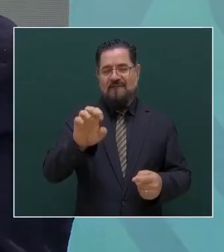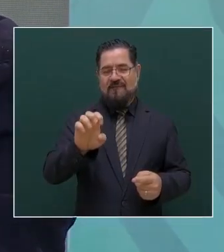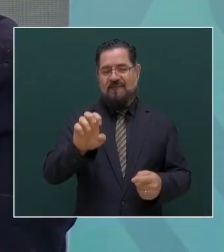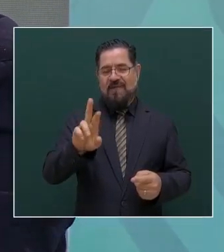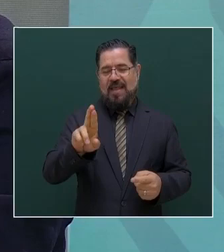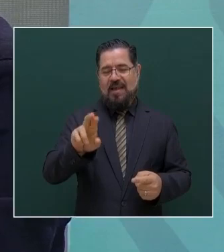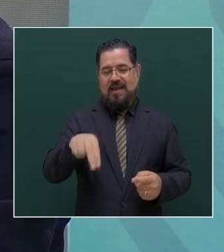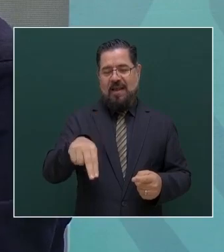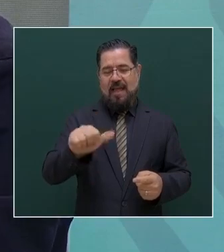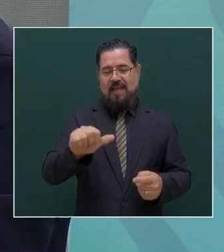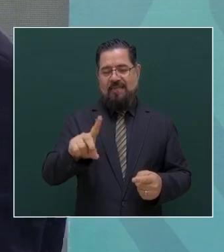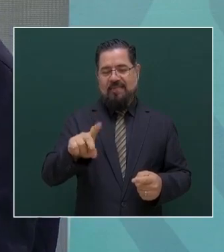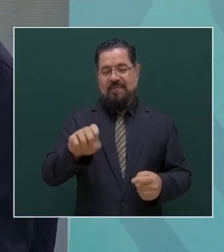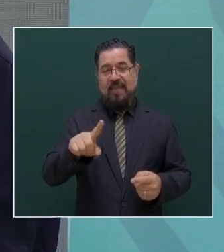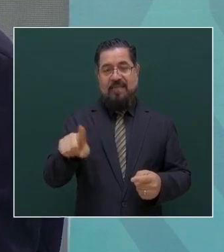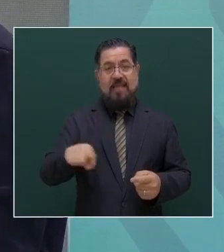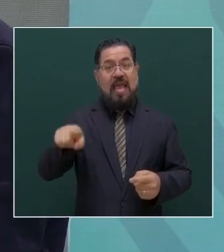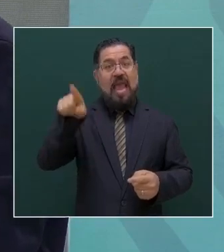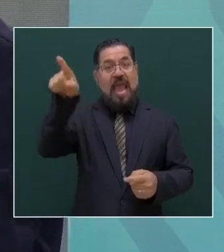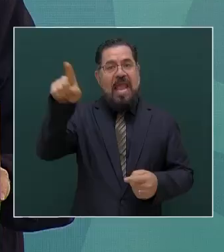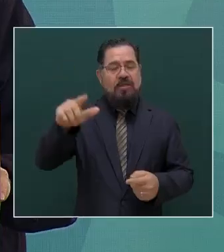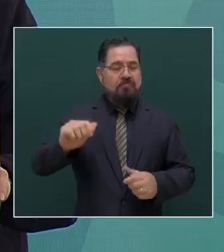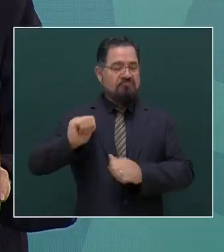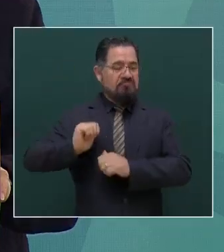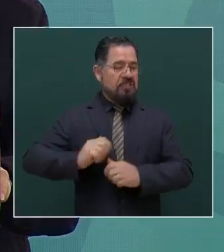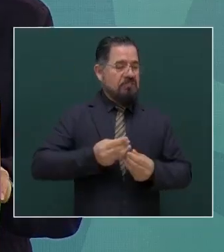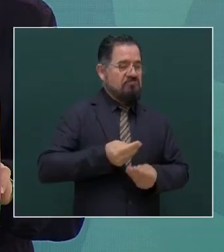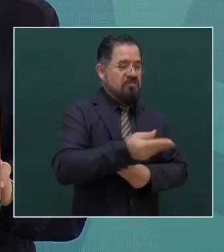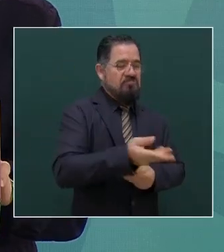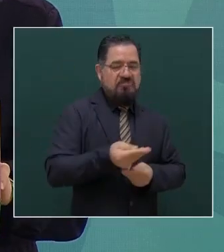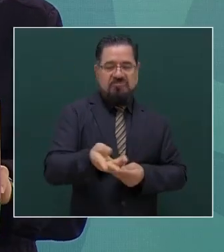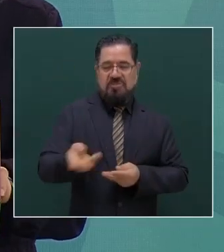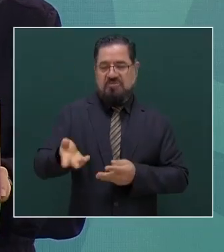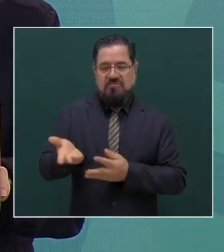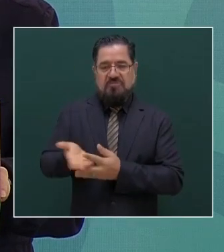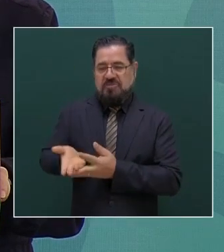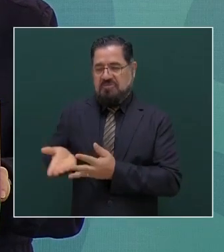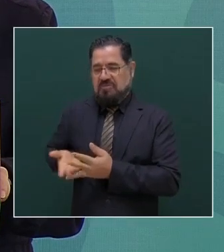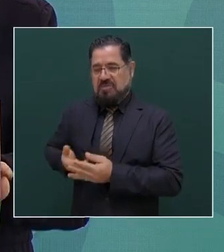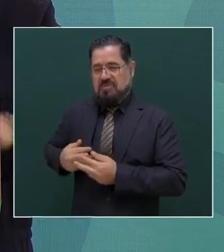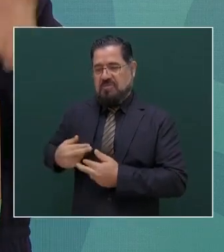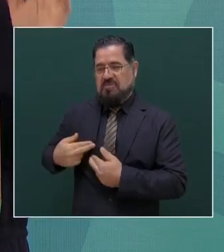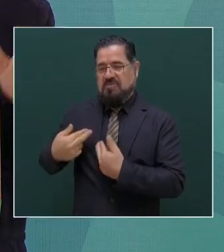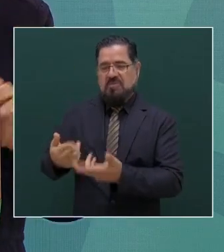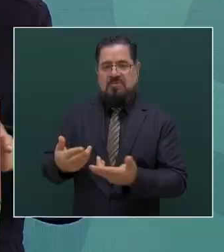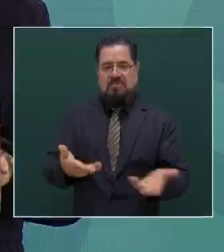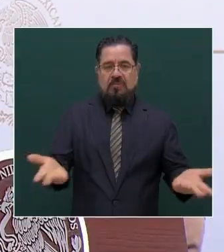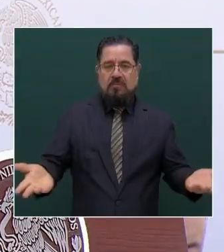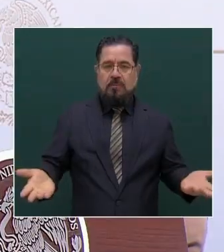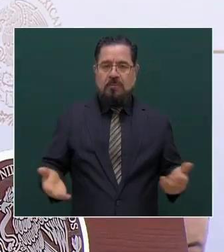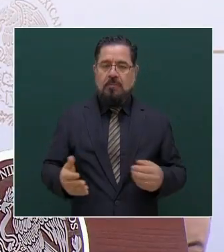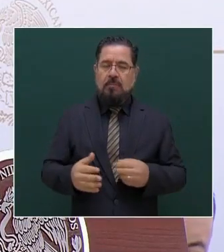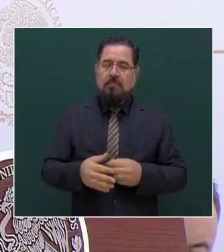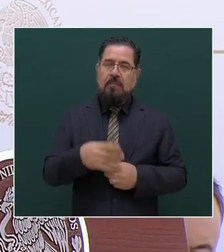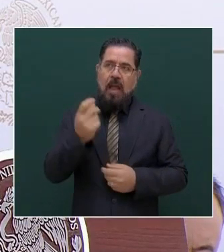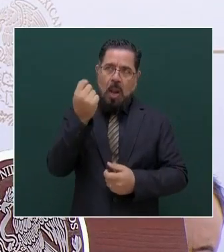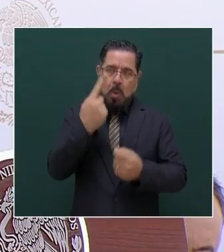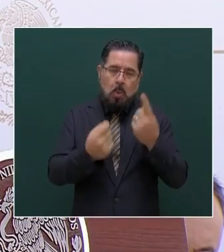mismo en el Poder Judicial. También, con honrosas excepciones, no se puede generalizar,